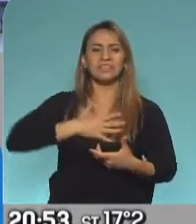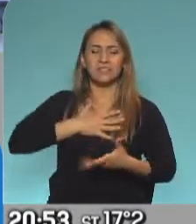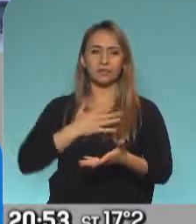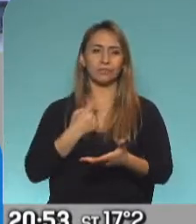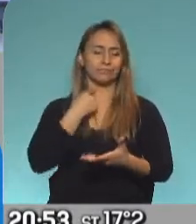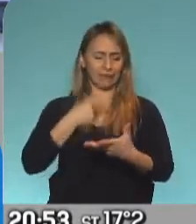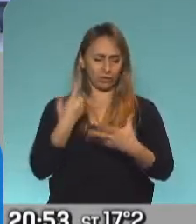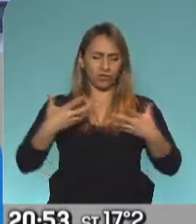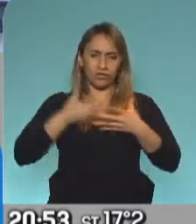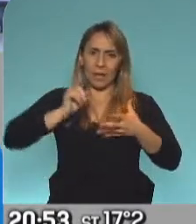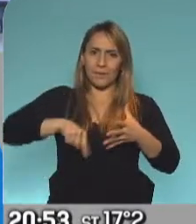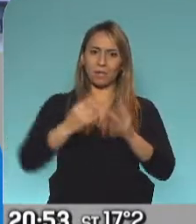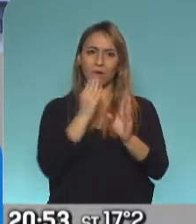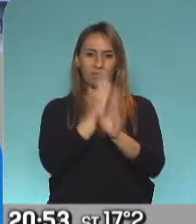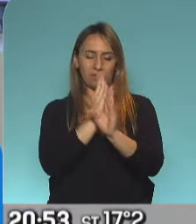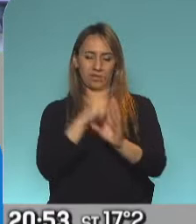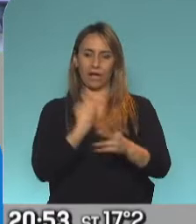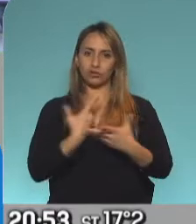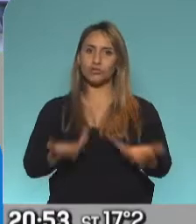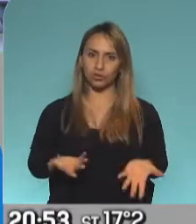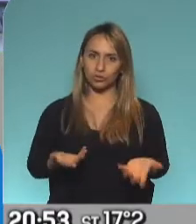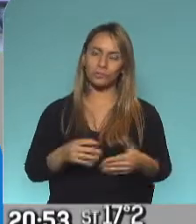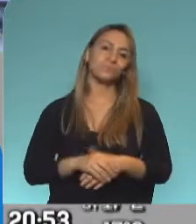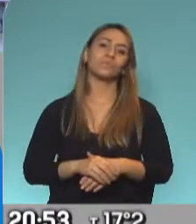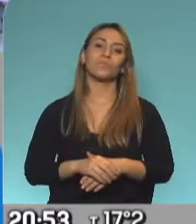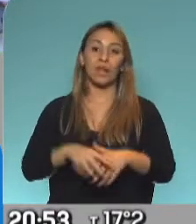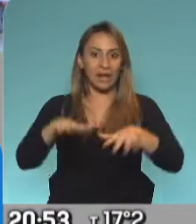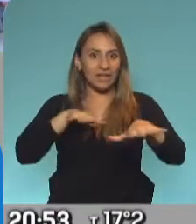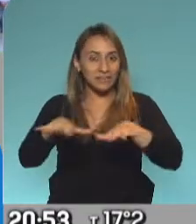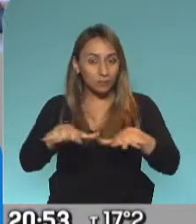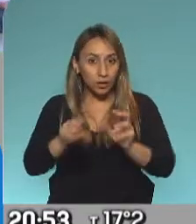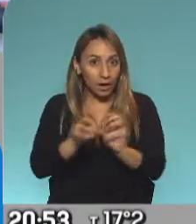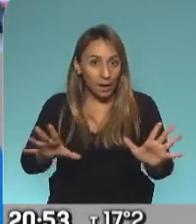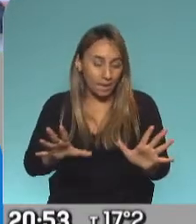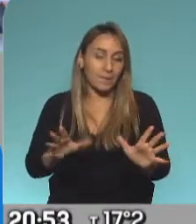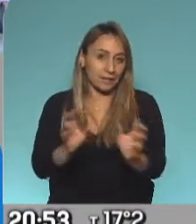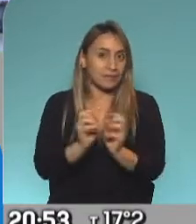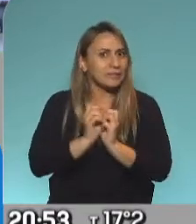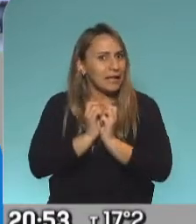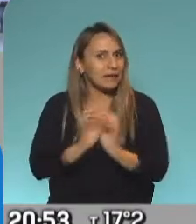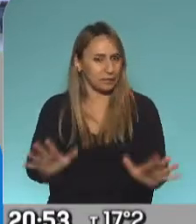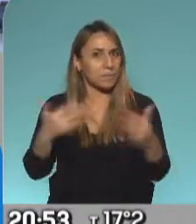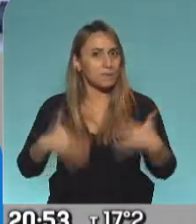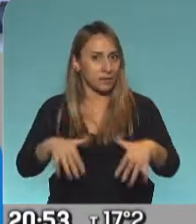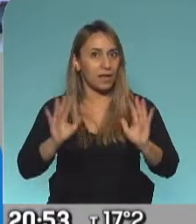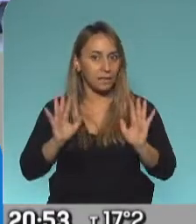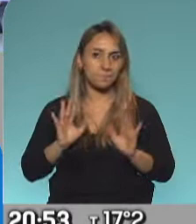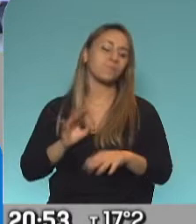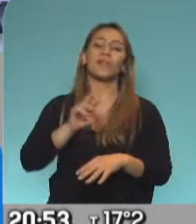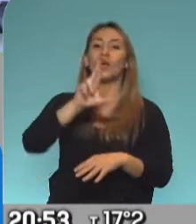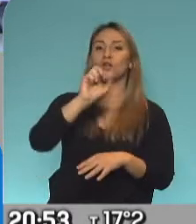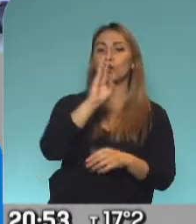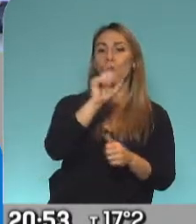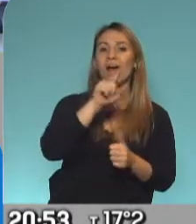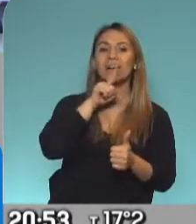la magnitud de la gravedad de este episodio es mayúscula los defensores pablos rovati y